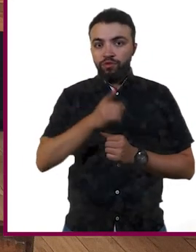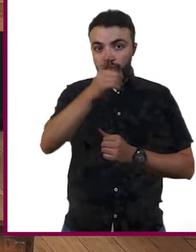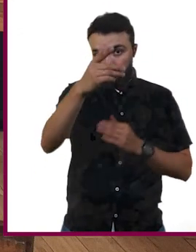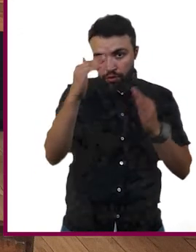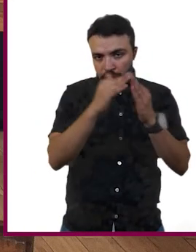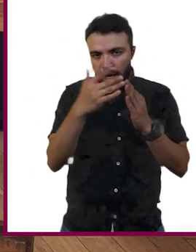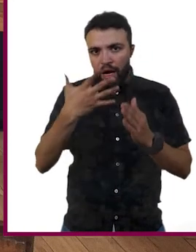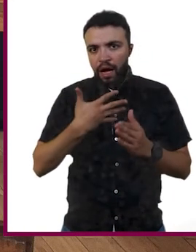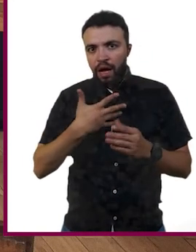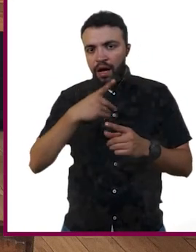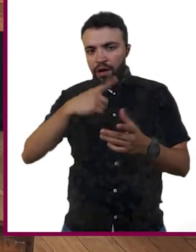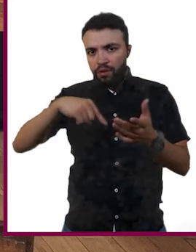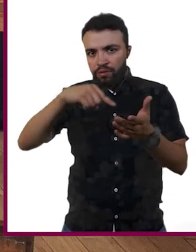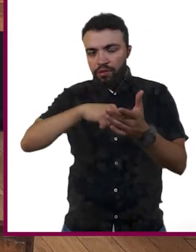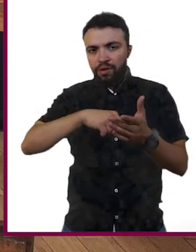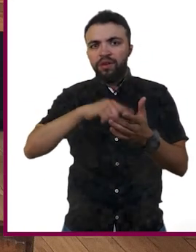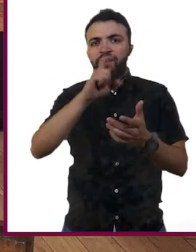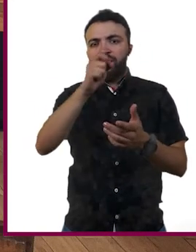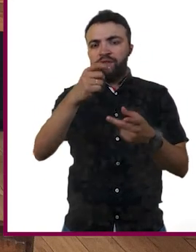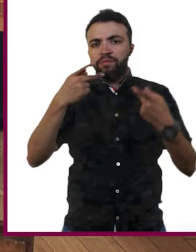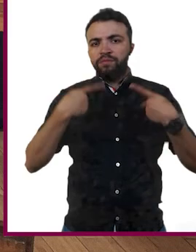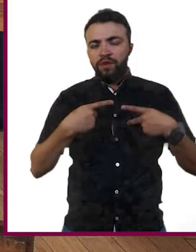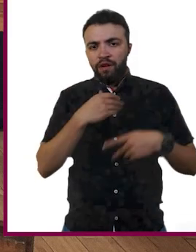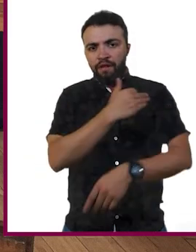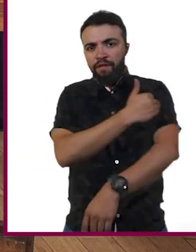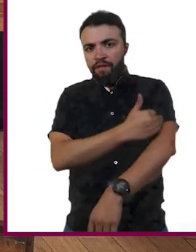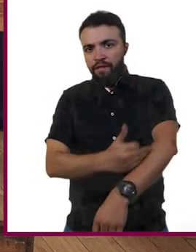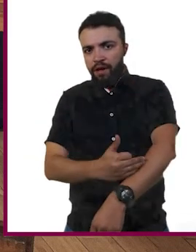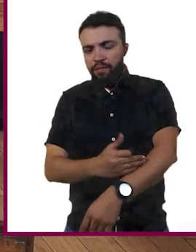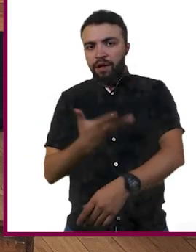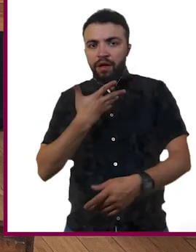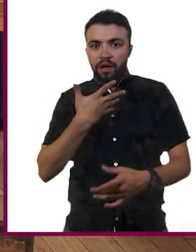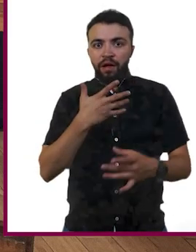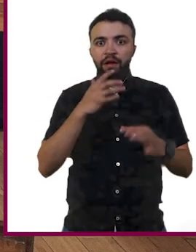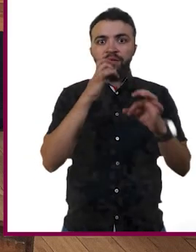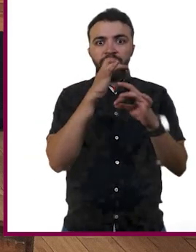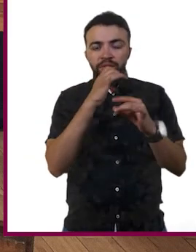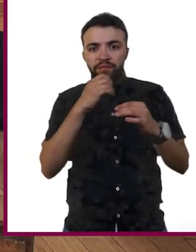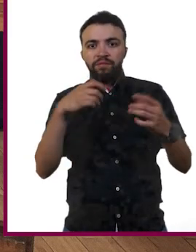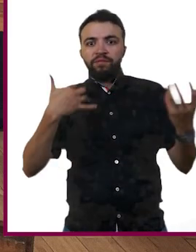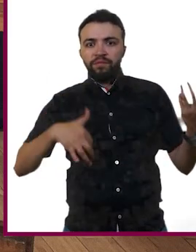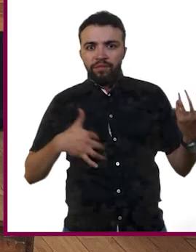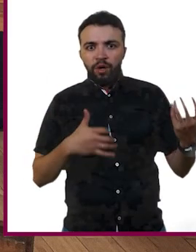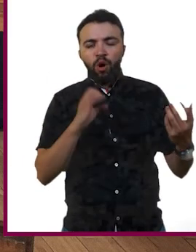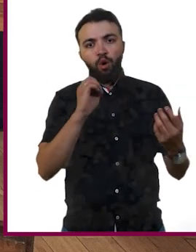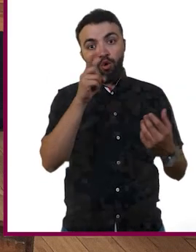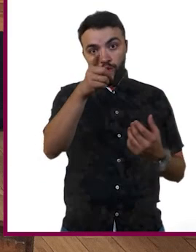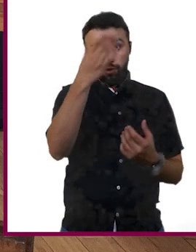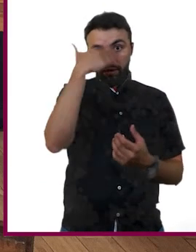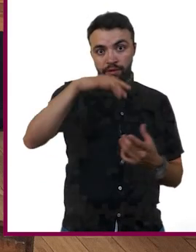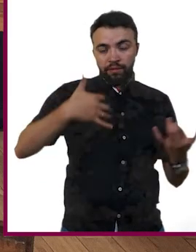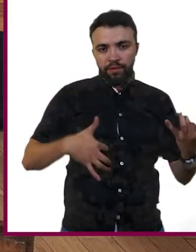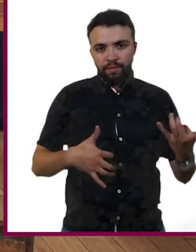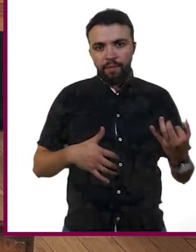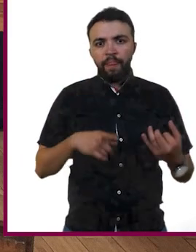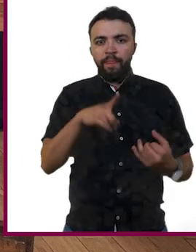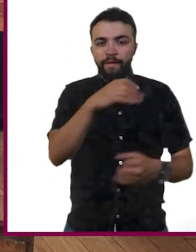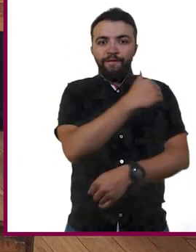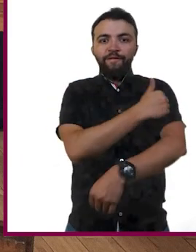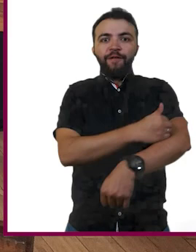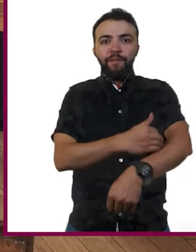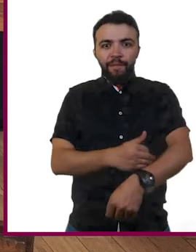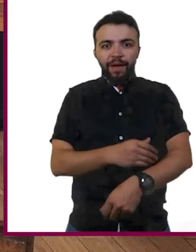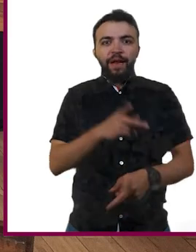que se dedica a la música o construir instrumentos? ¿O tú tocas alguno? Te proponemos que en familia platiquen para conocer más de